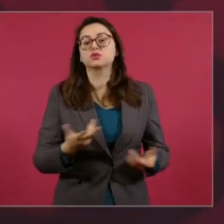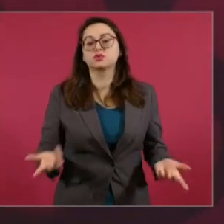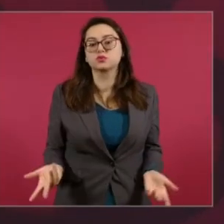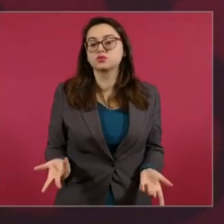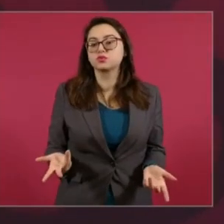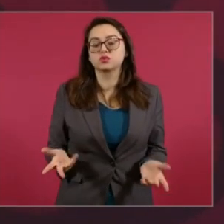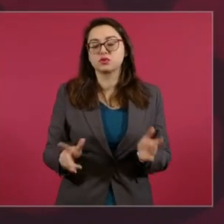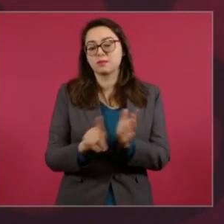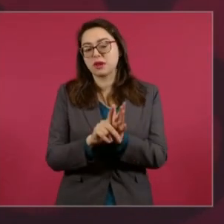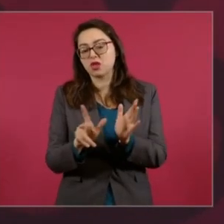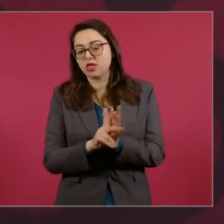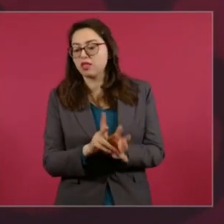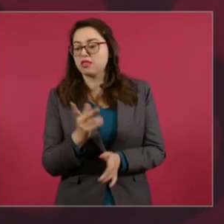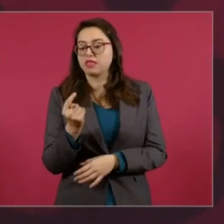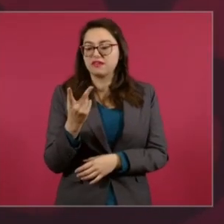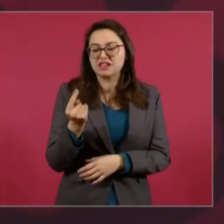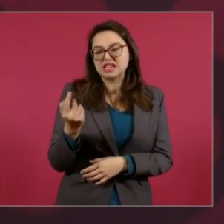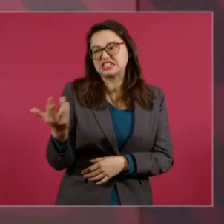medios convencionales.